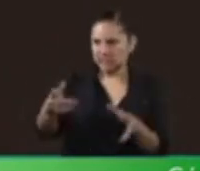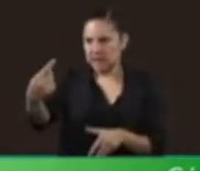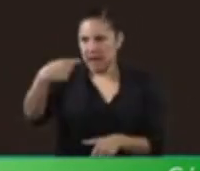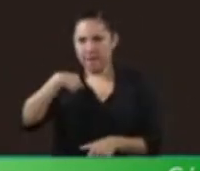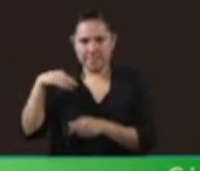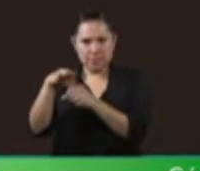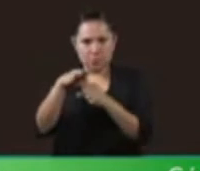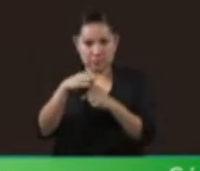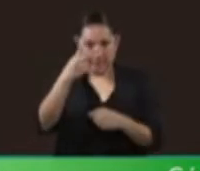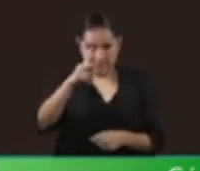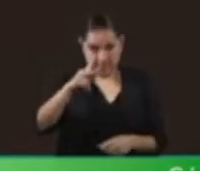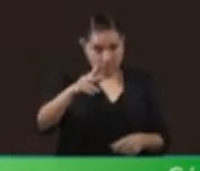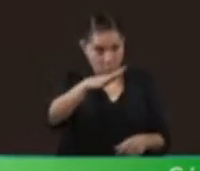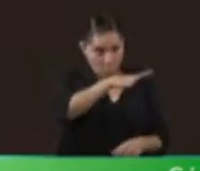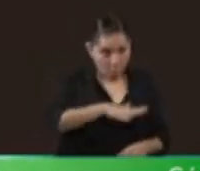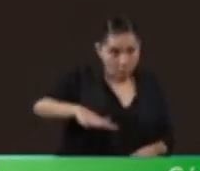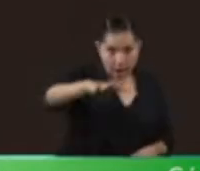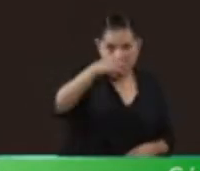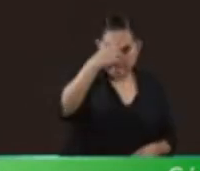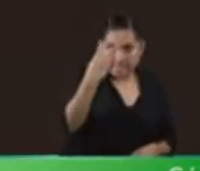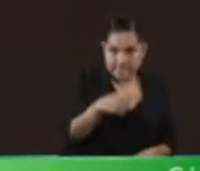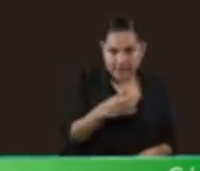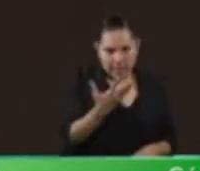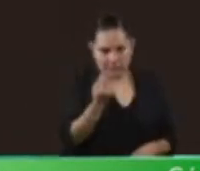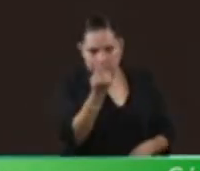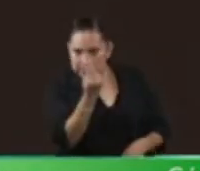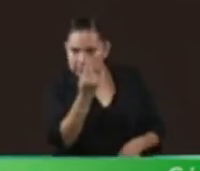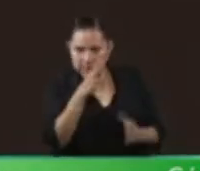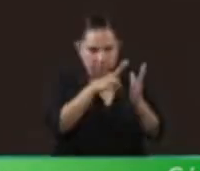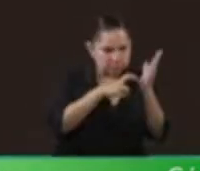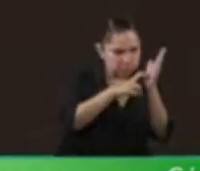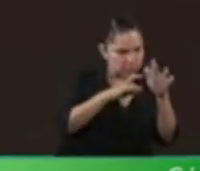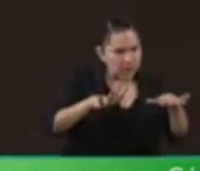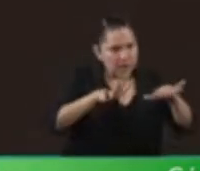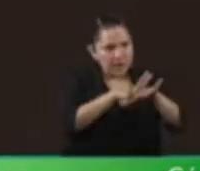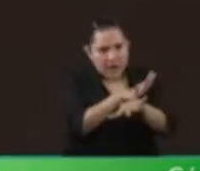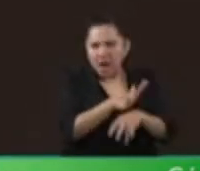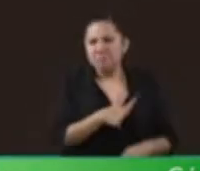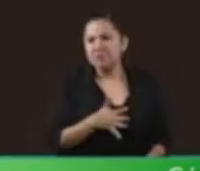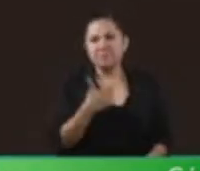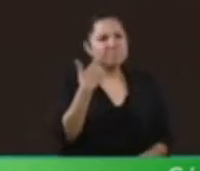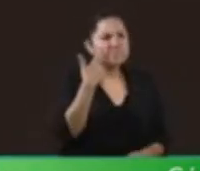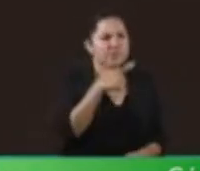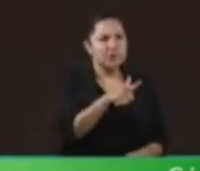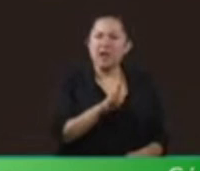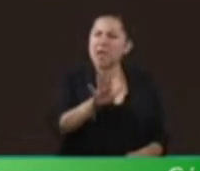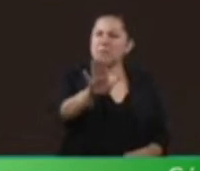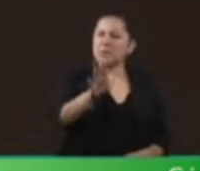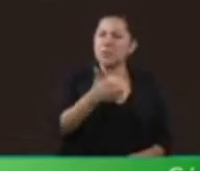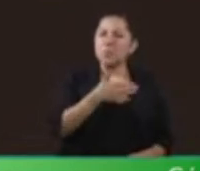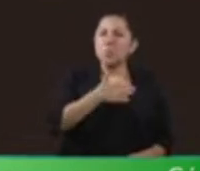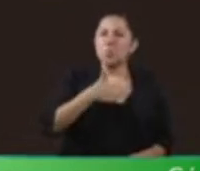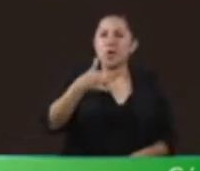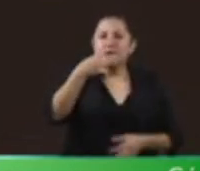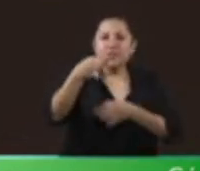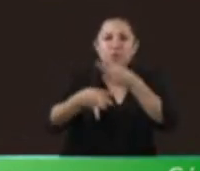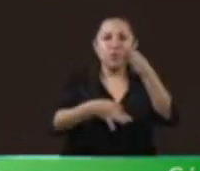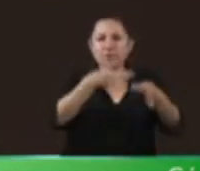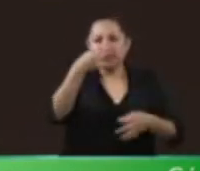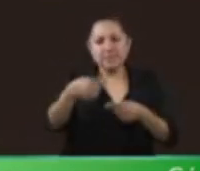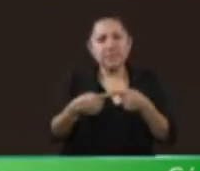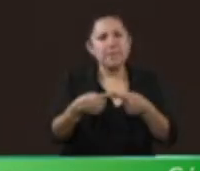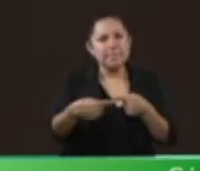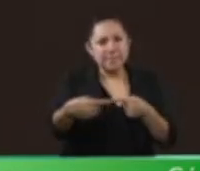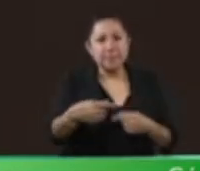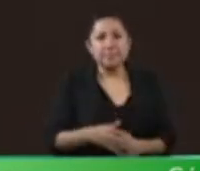país. Pero hay buenas noticias. Lo nuevo va en serio. Otro país es